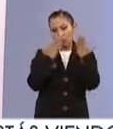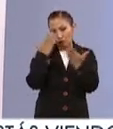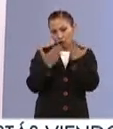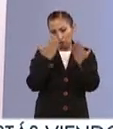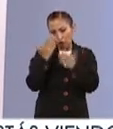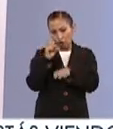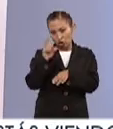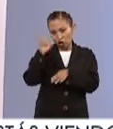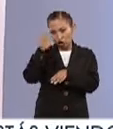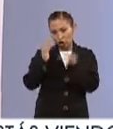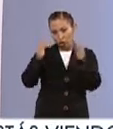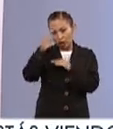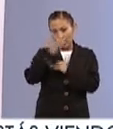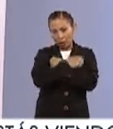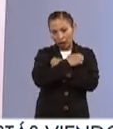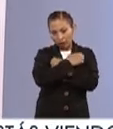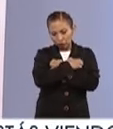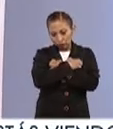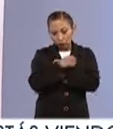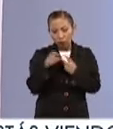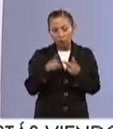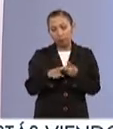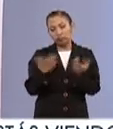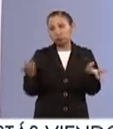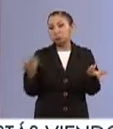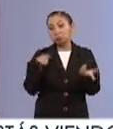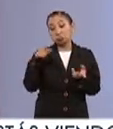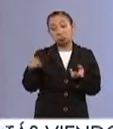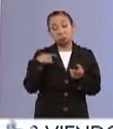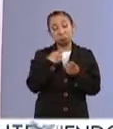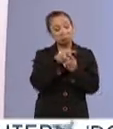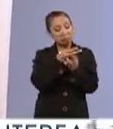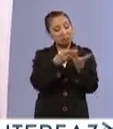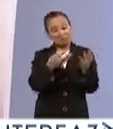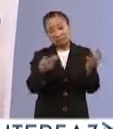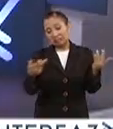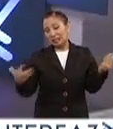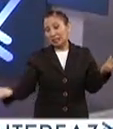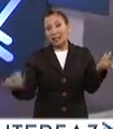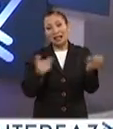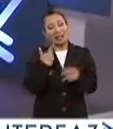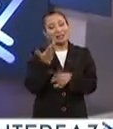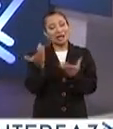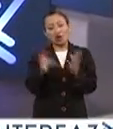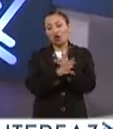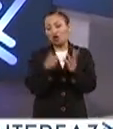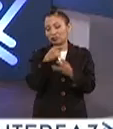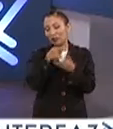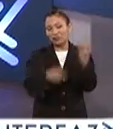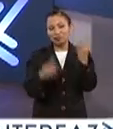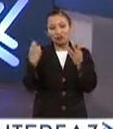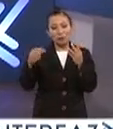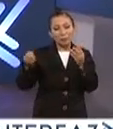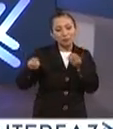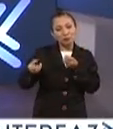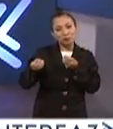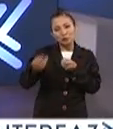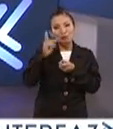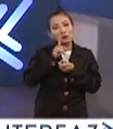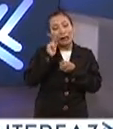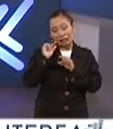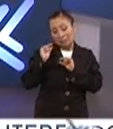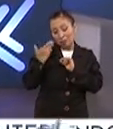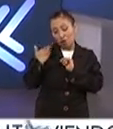un doctorado en educación y, bueno, una infinidad de calificativos, de títulos que le podemos poner.